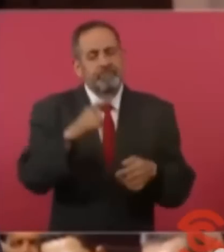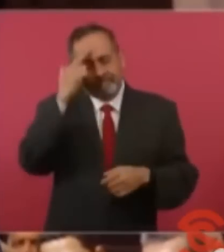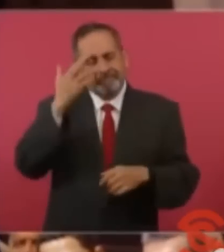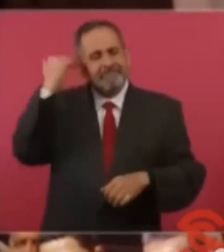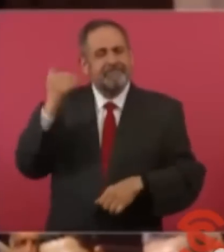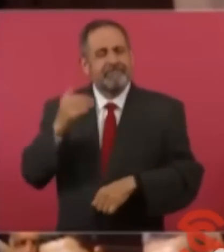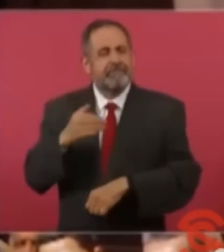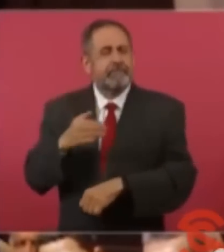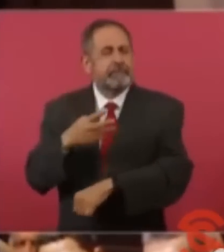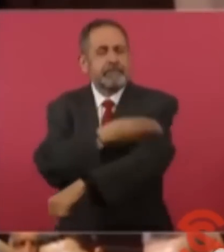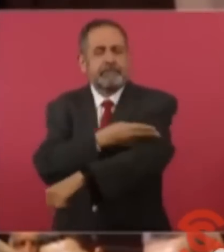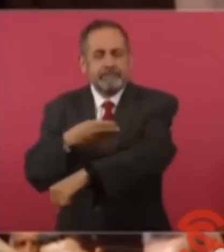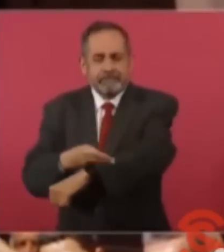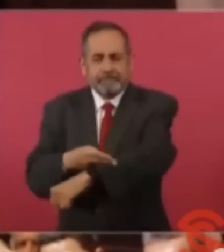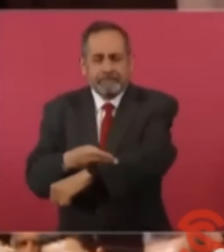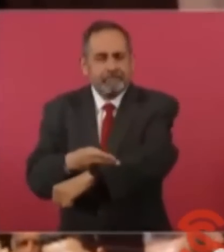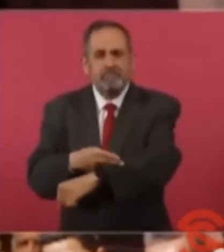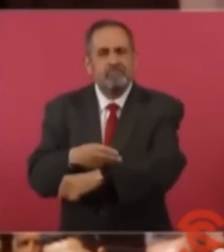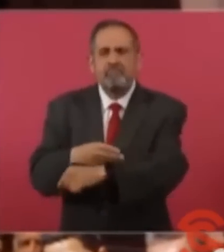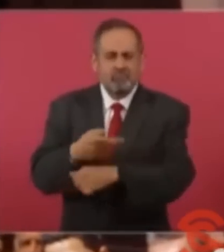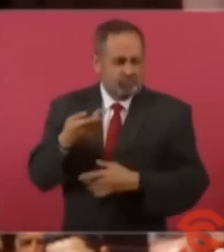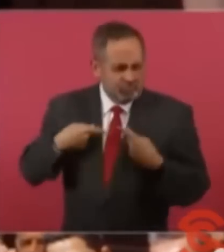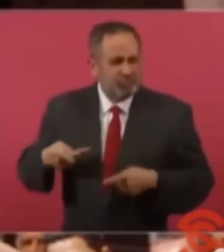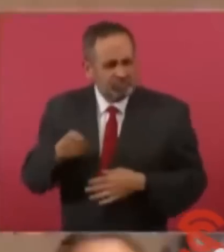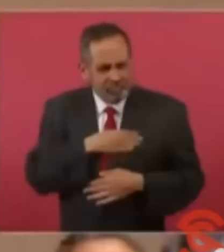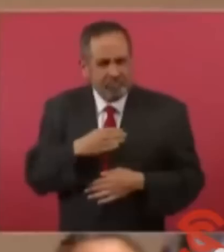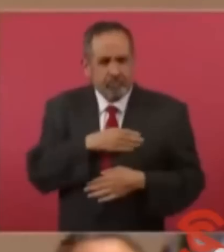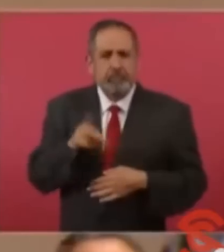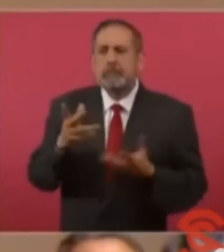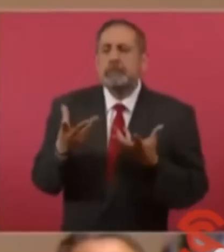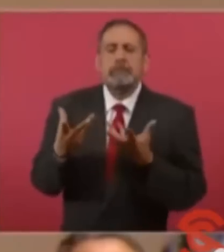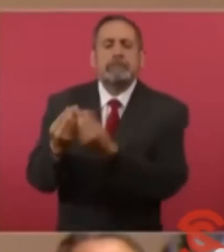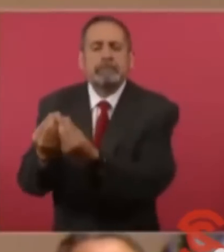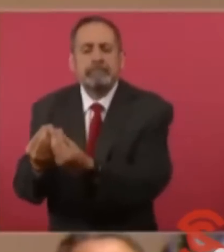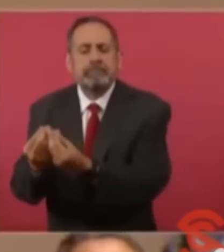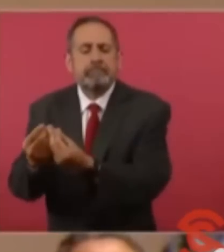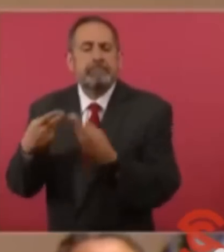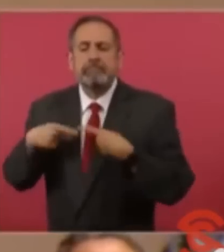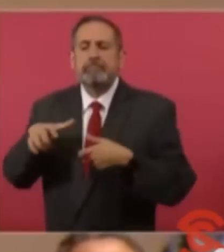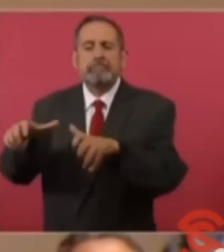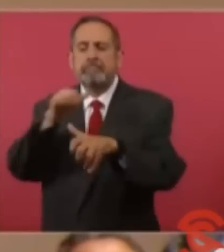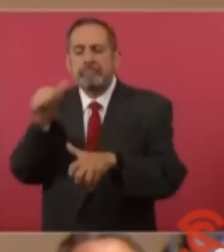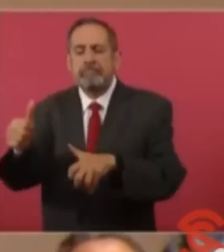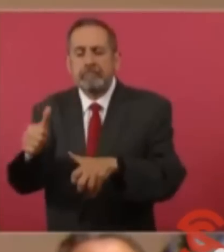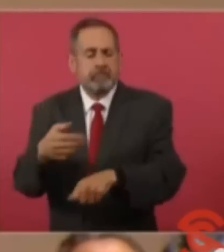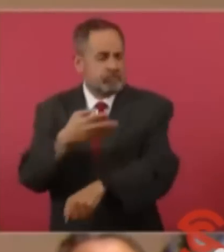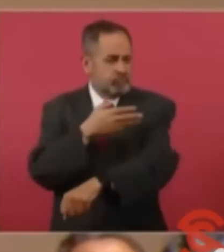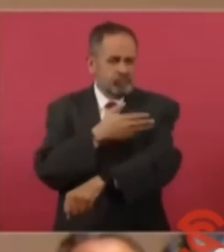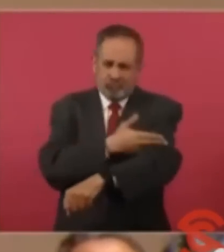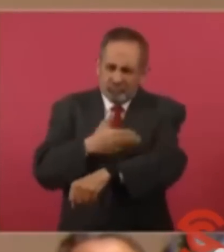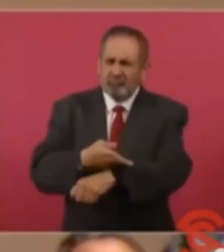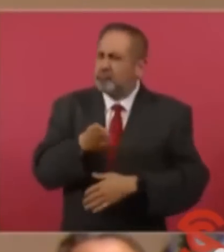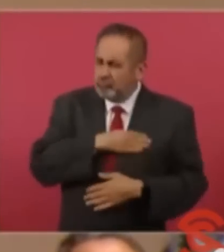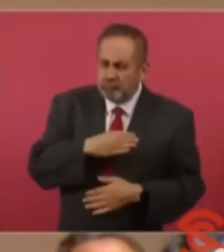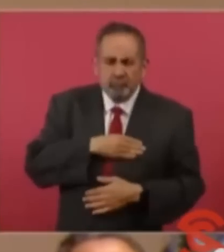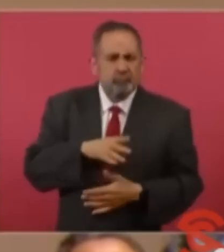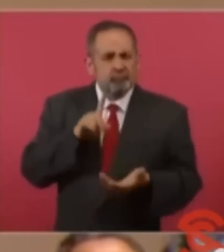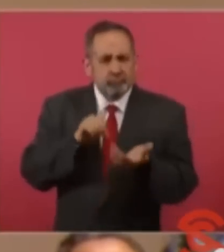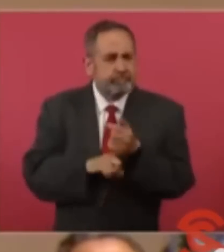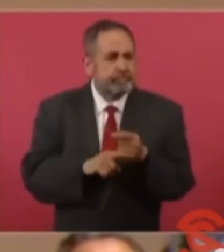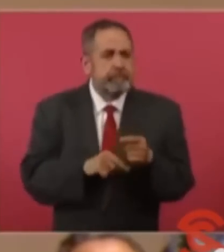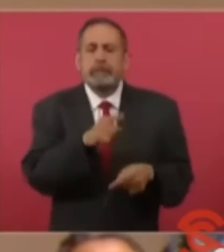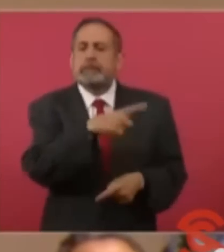Madero, un hombre bueno, el apóstol de la democracia, víctima de